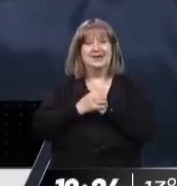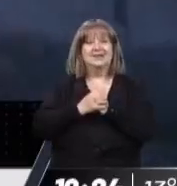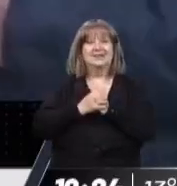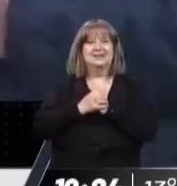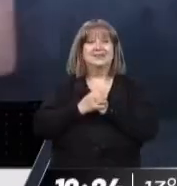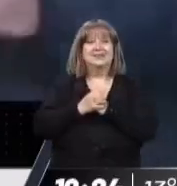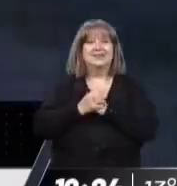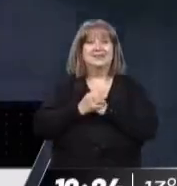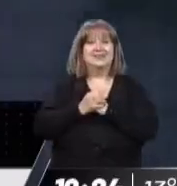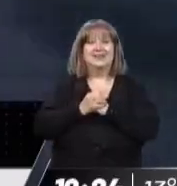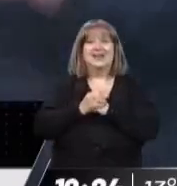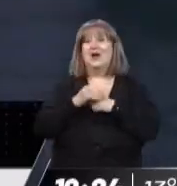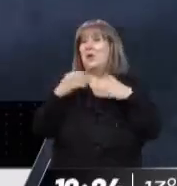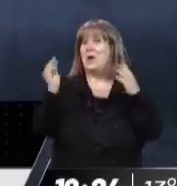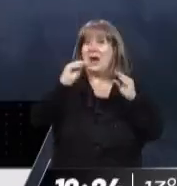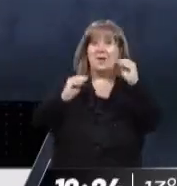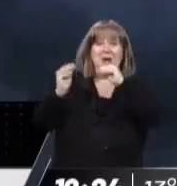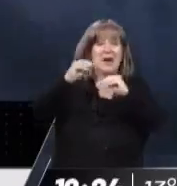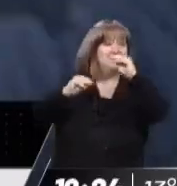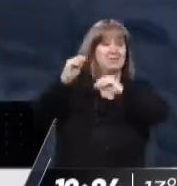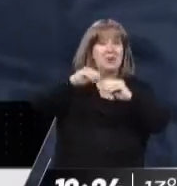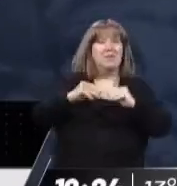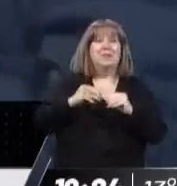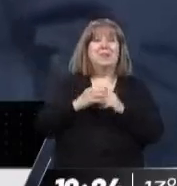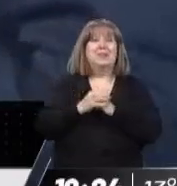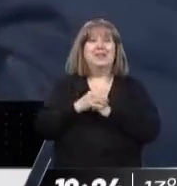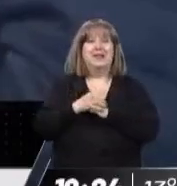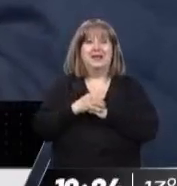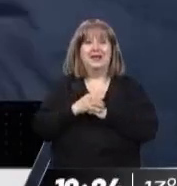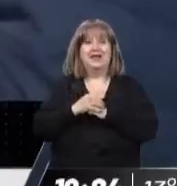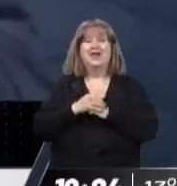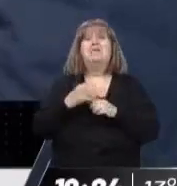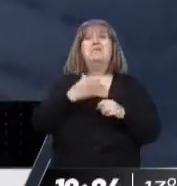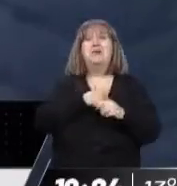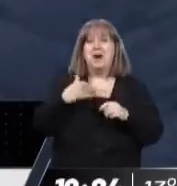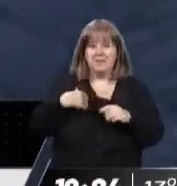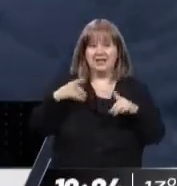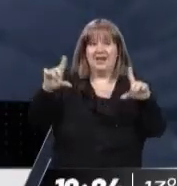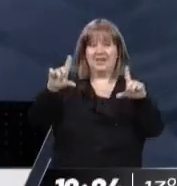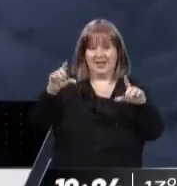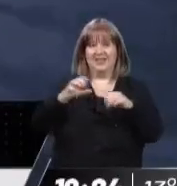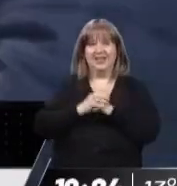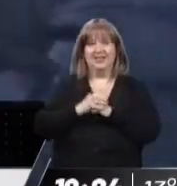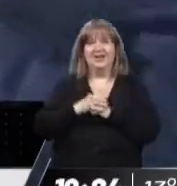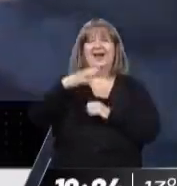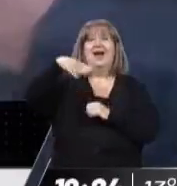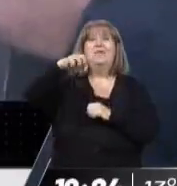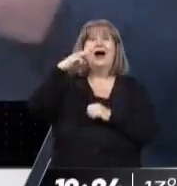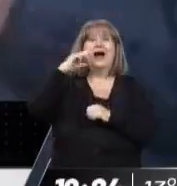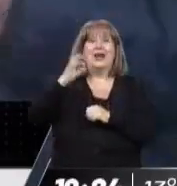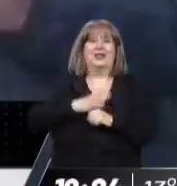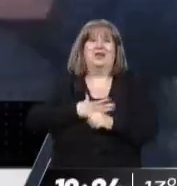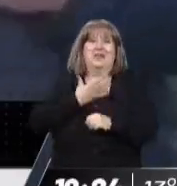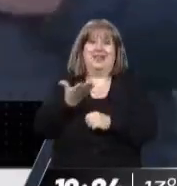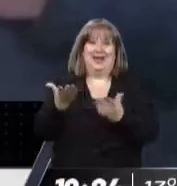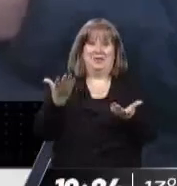Claudia. No bien, hacen caso, pero son bien simpáticas. Eso hay que... Claro, porque hola, tu papá. Mario, te amo, Mario.